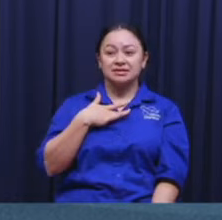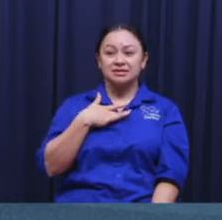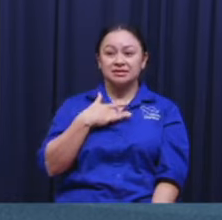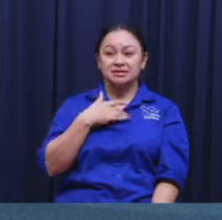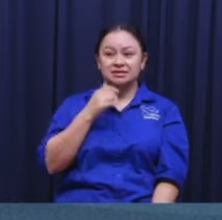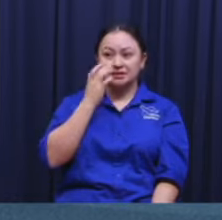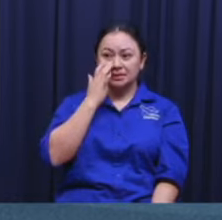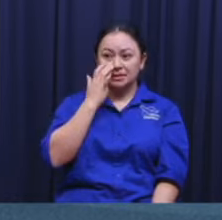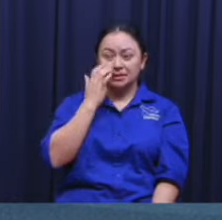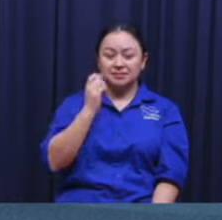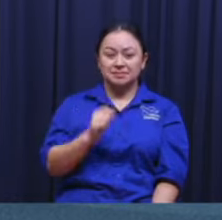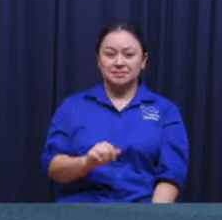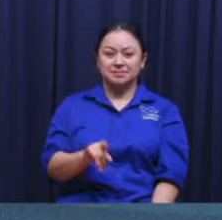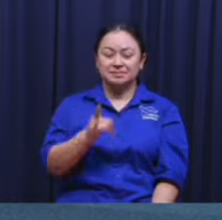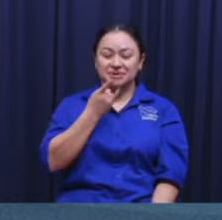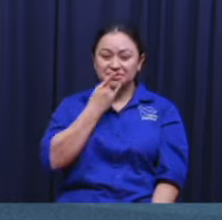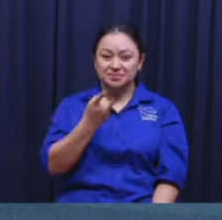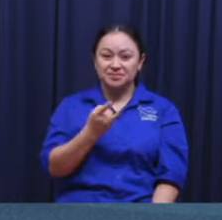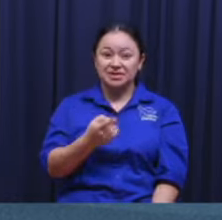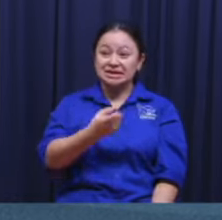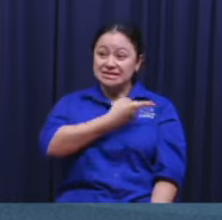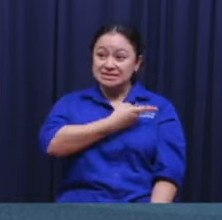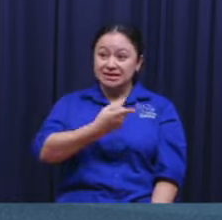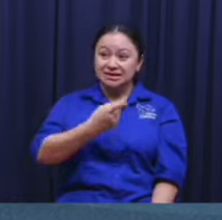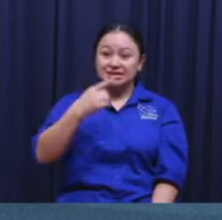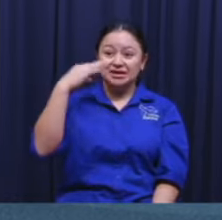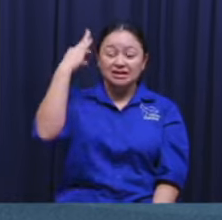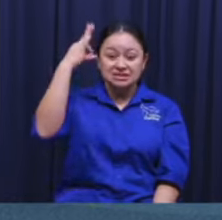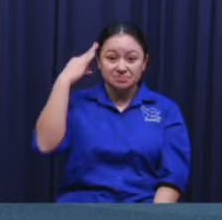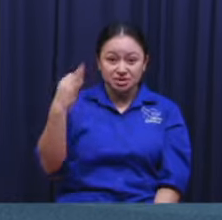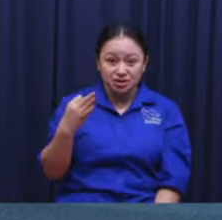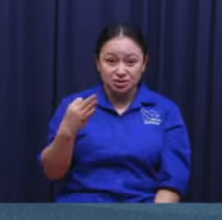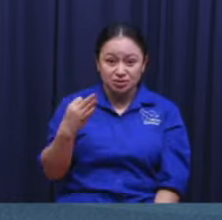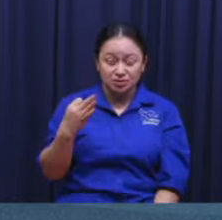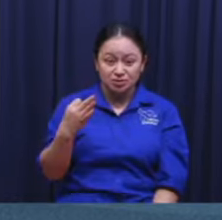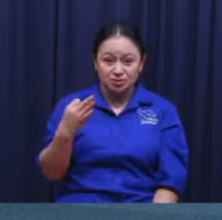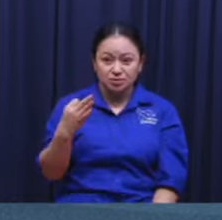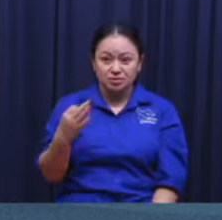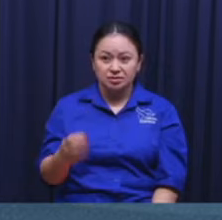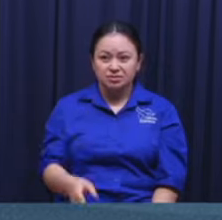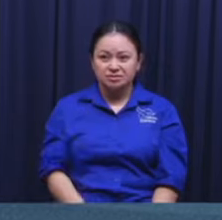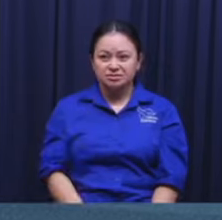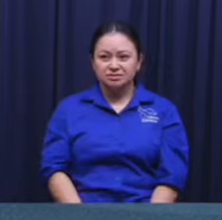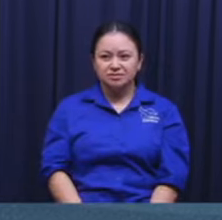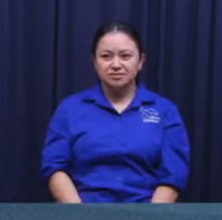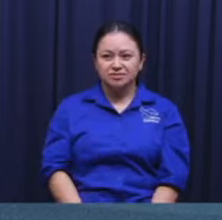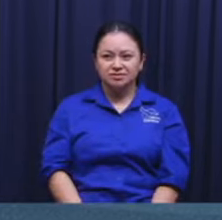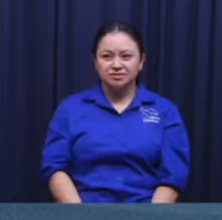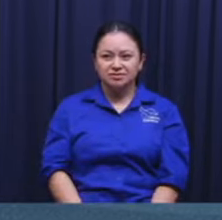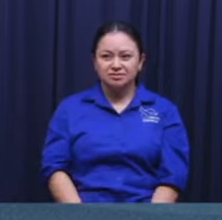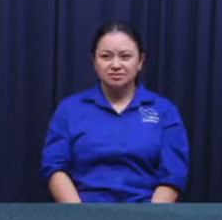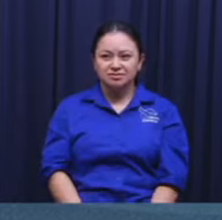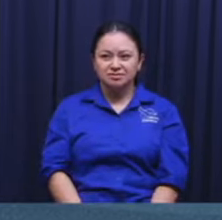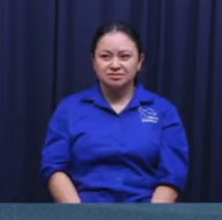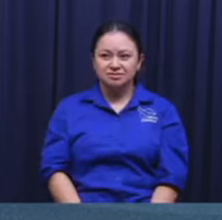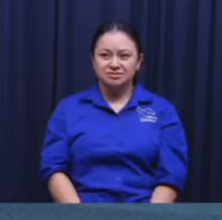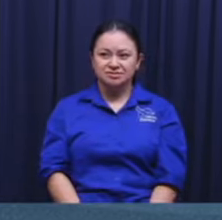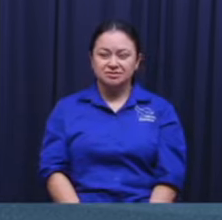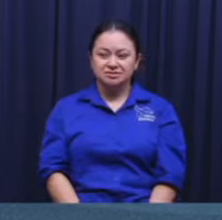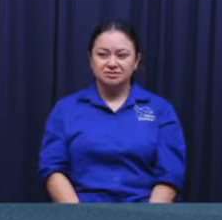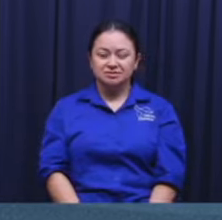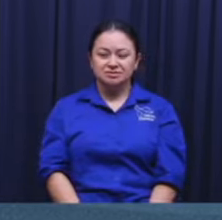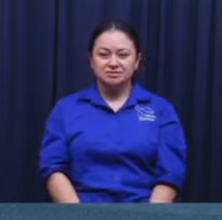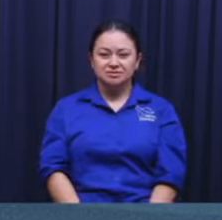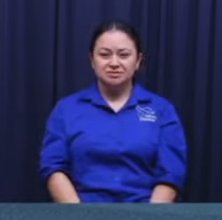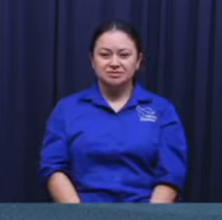Estad alerta. Allá en la, someteos. Aquí es: primero sean